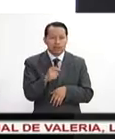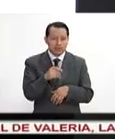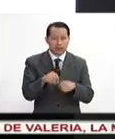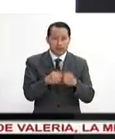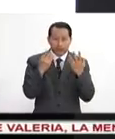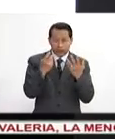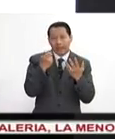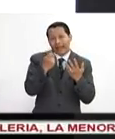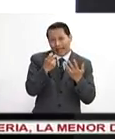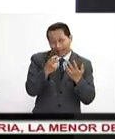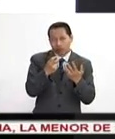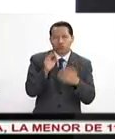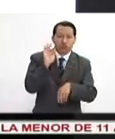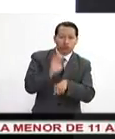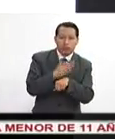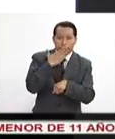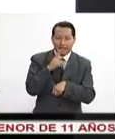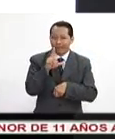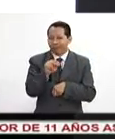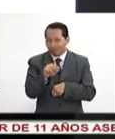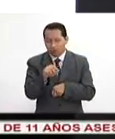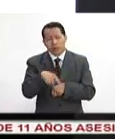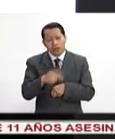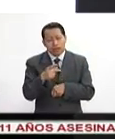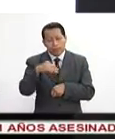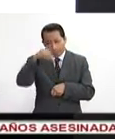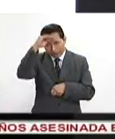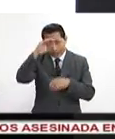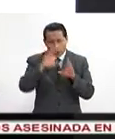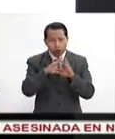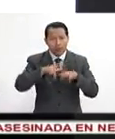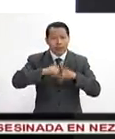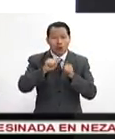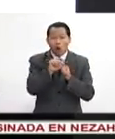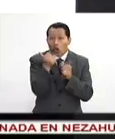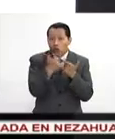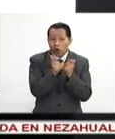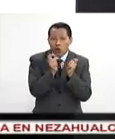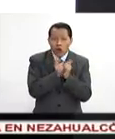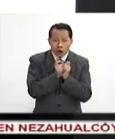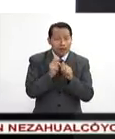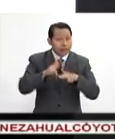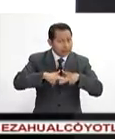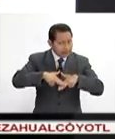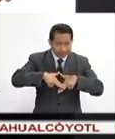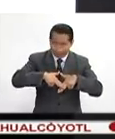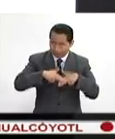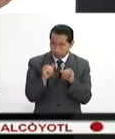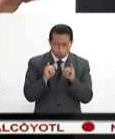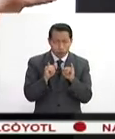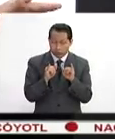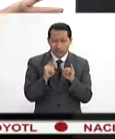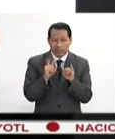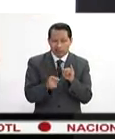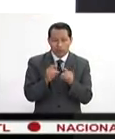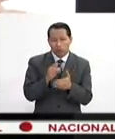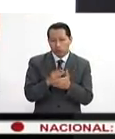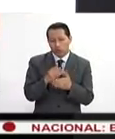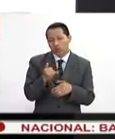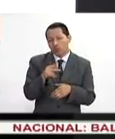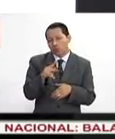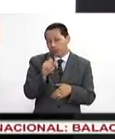no resultó exitosa para ella. Entonces tenemos que considerar que ningún otro partido, ninguno, excepto UKIP,